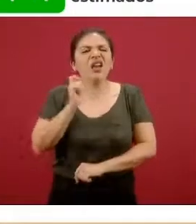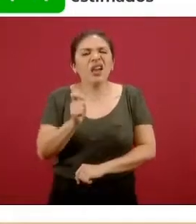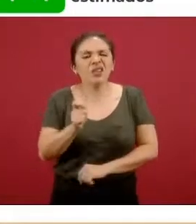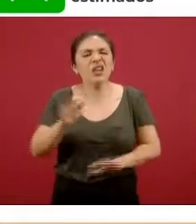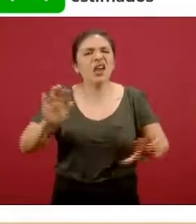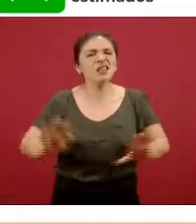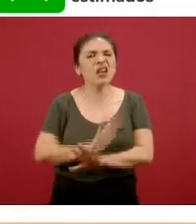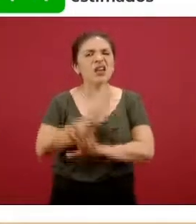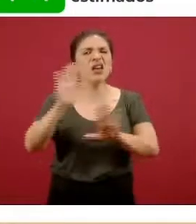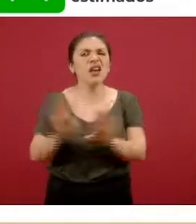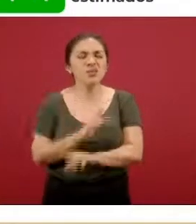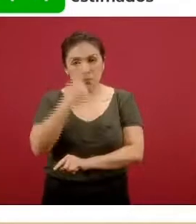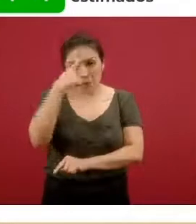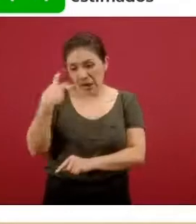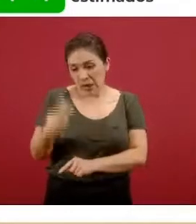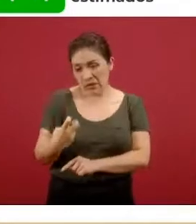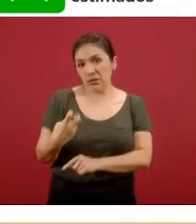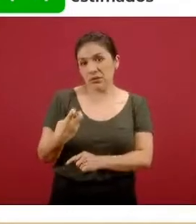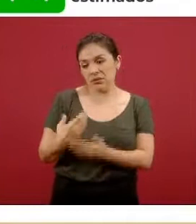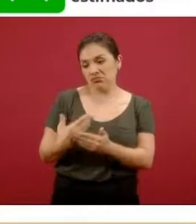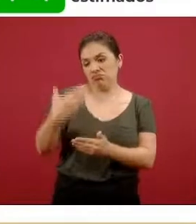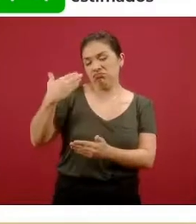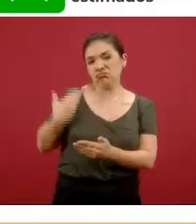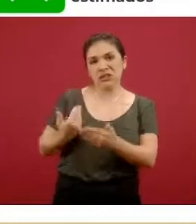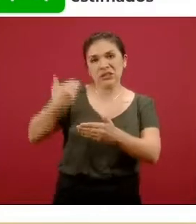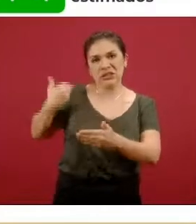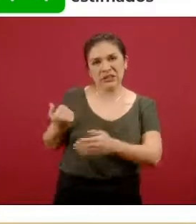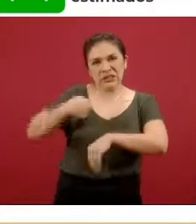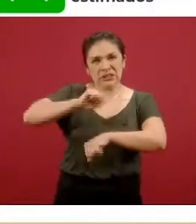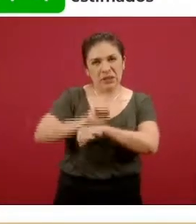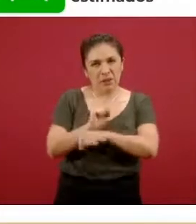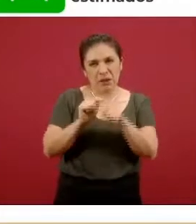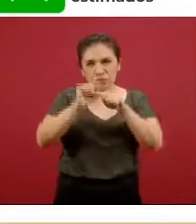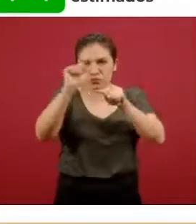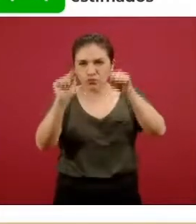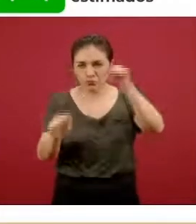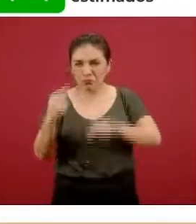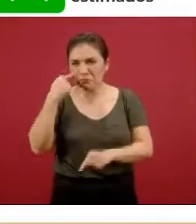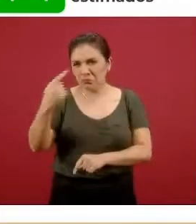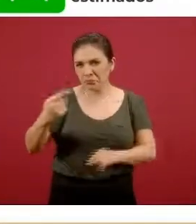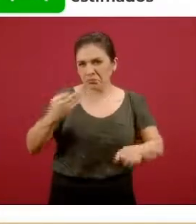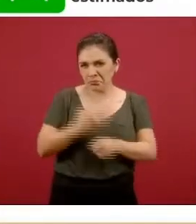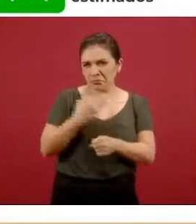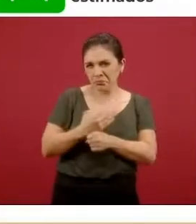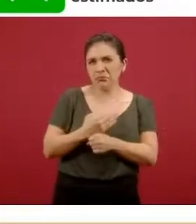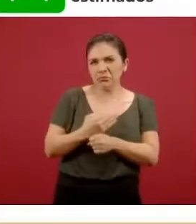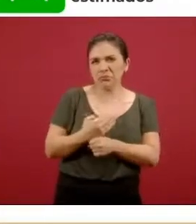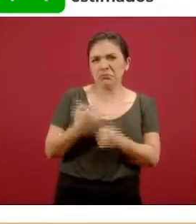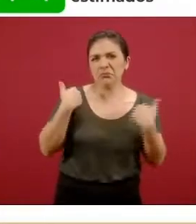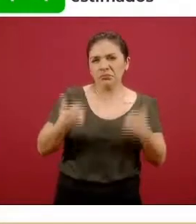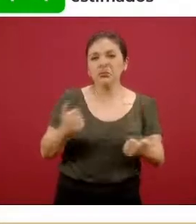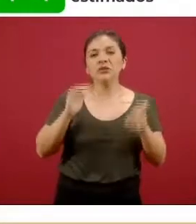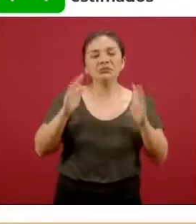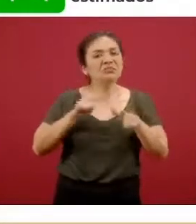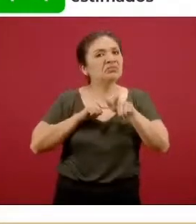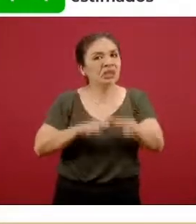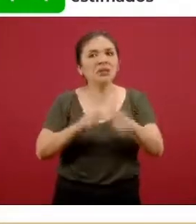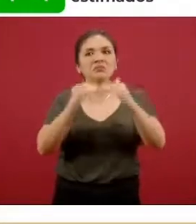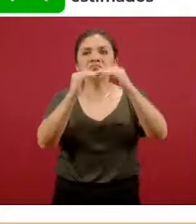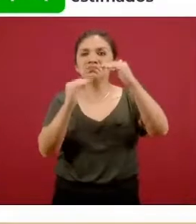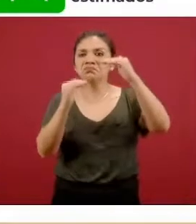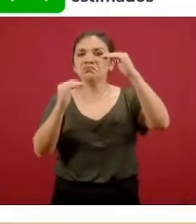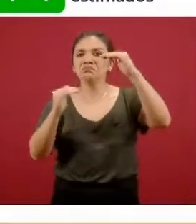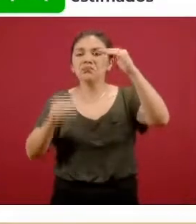están teniendo en las últimas semanas. La tendencia, como veíamos, descendente, que